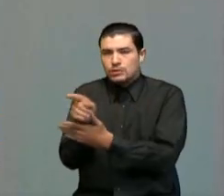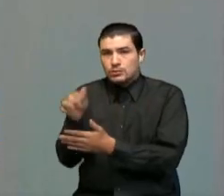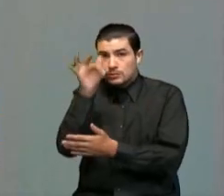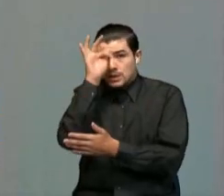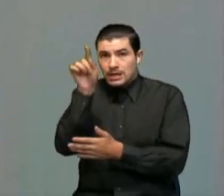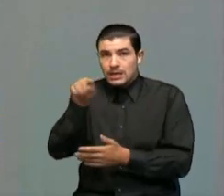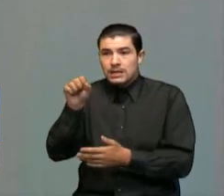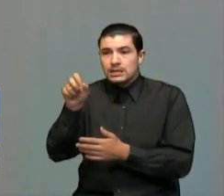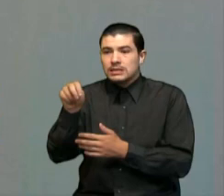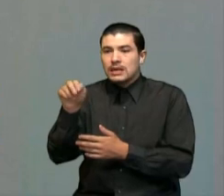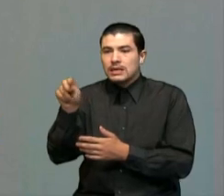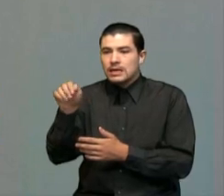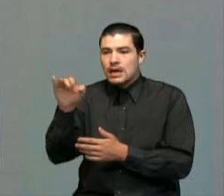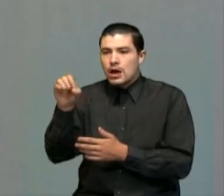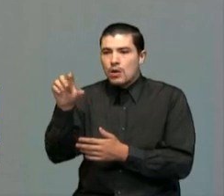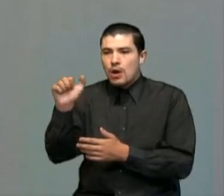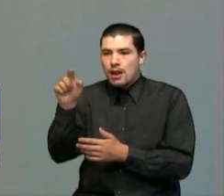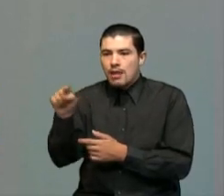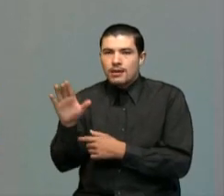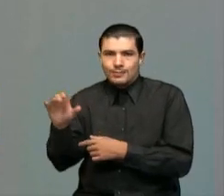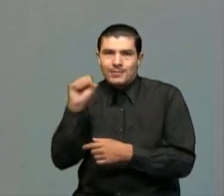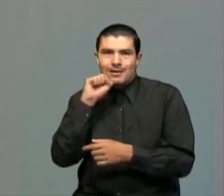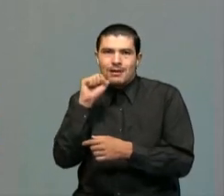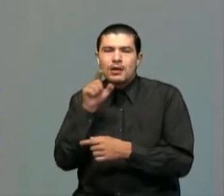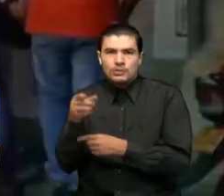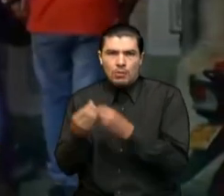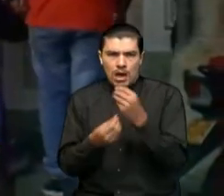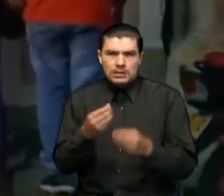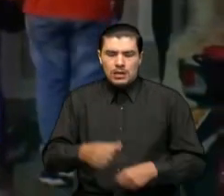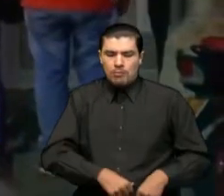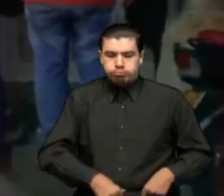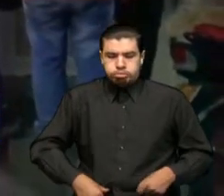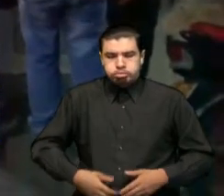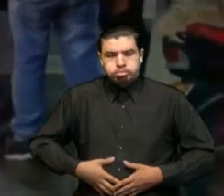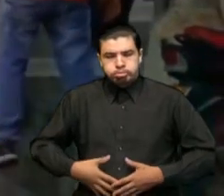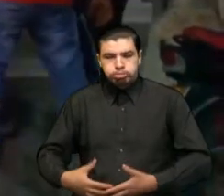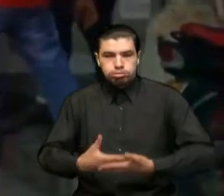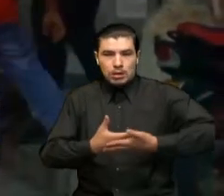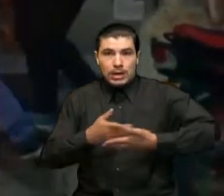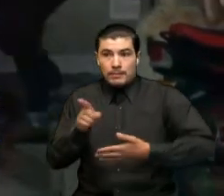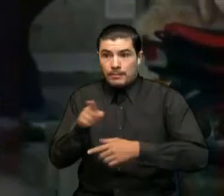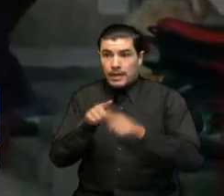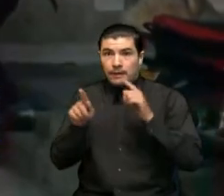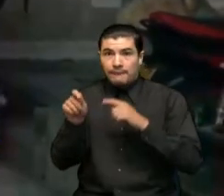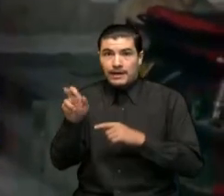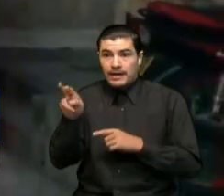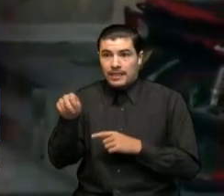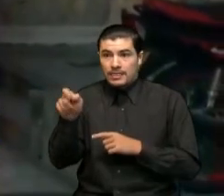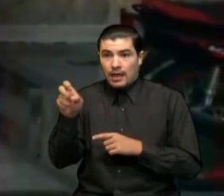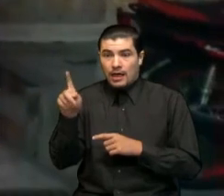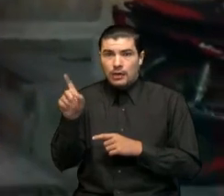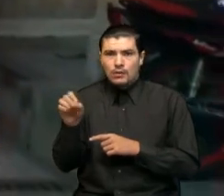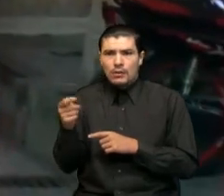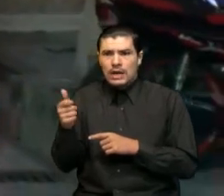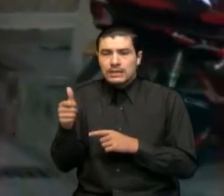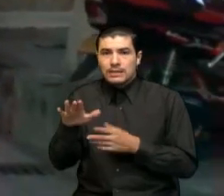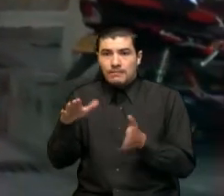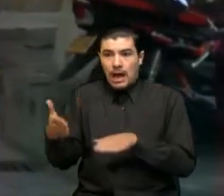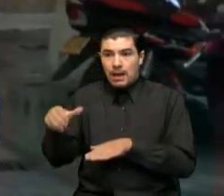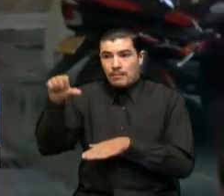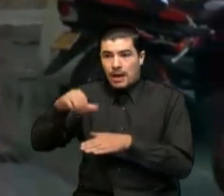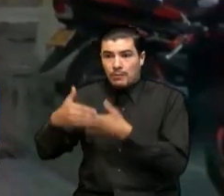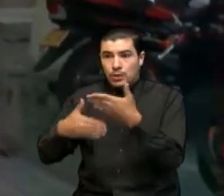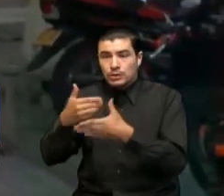clínica san nicolás en barrancabermeja donde se le practicó una cesárea sin embargo fernando el esposo de luz mila manifiesta que por un mal procedimiento